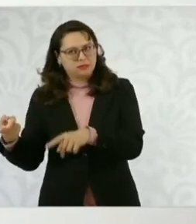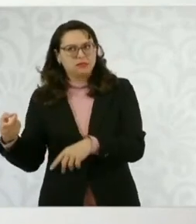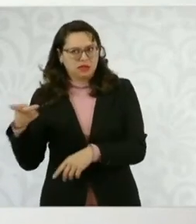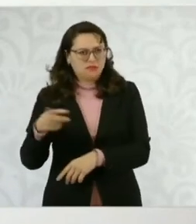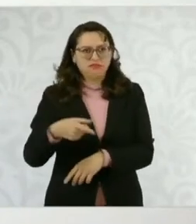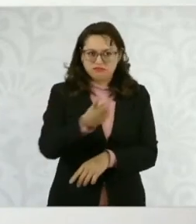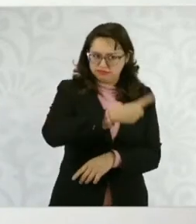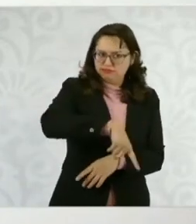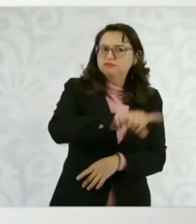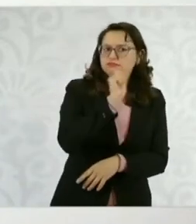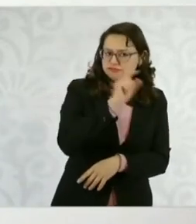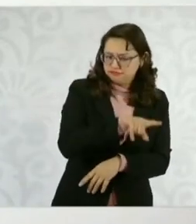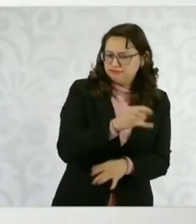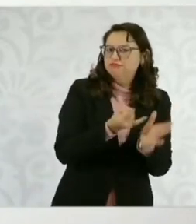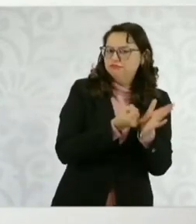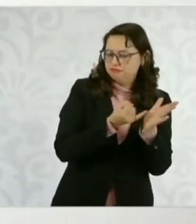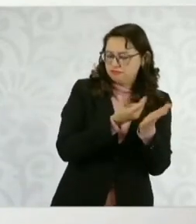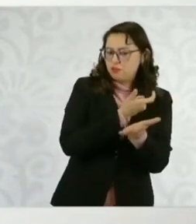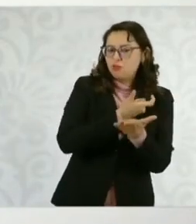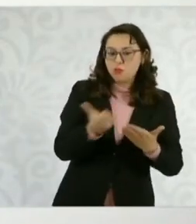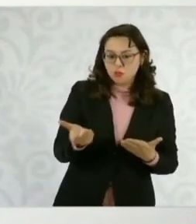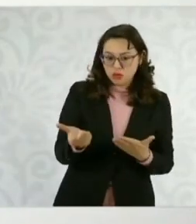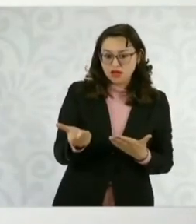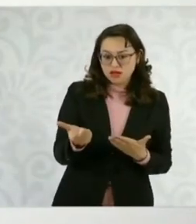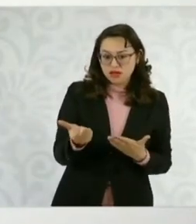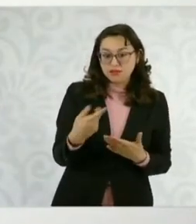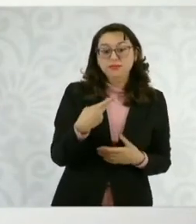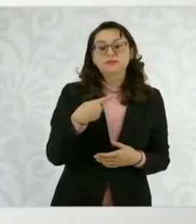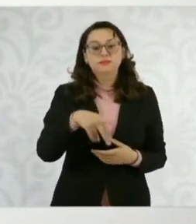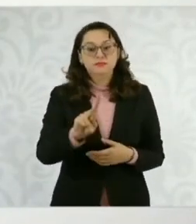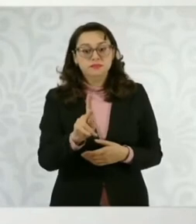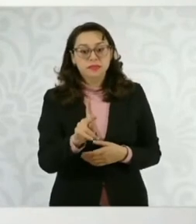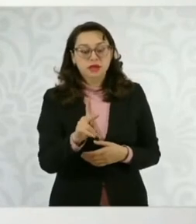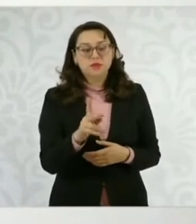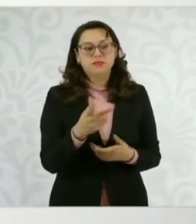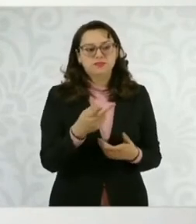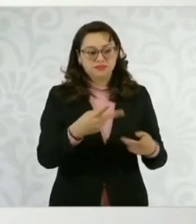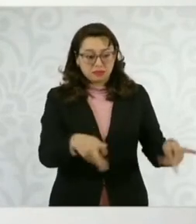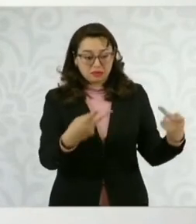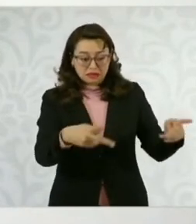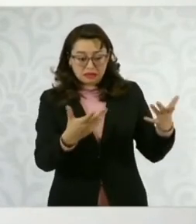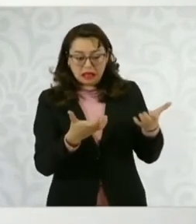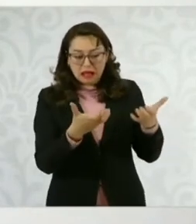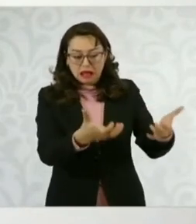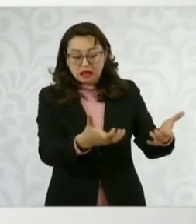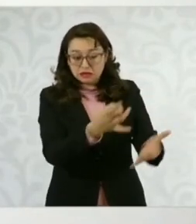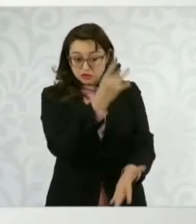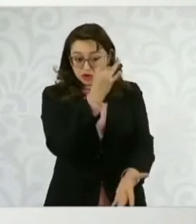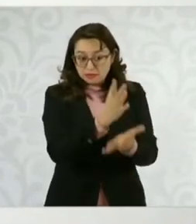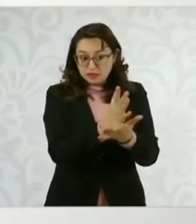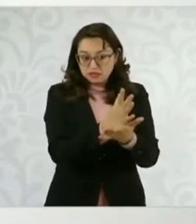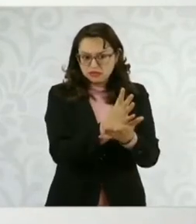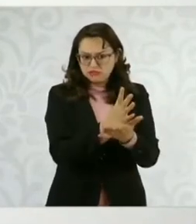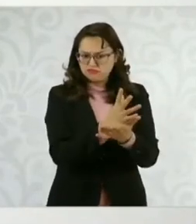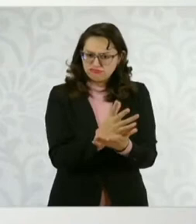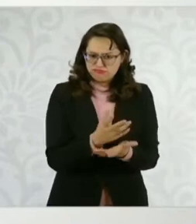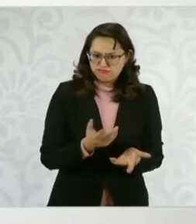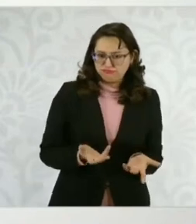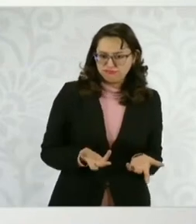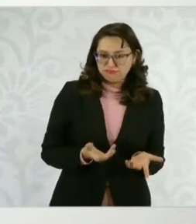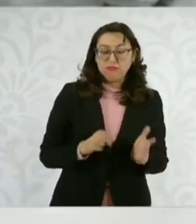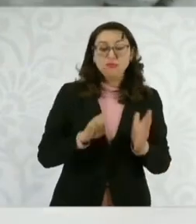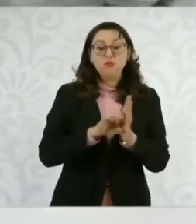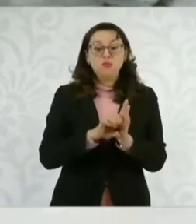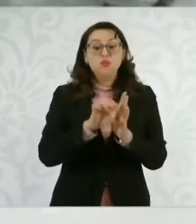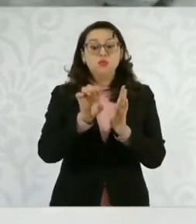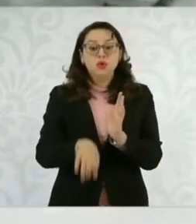Pero hay otras áreas de trabajo informal. Uno de ellos, por ejemplo, es